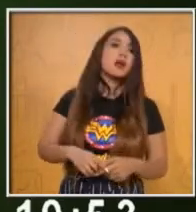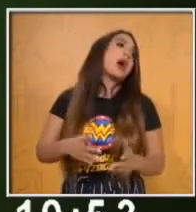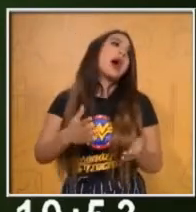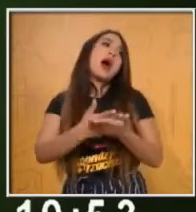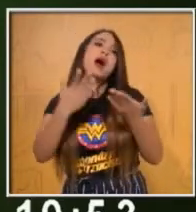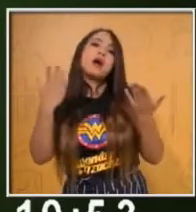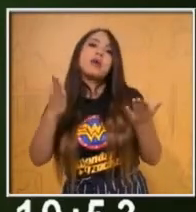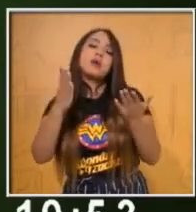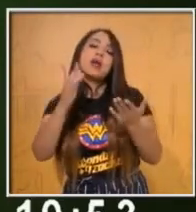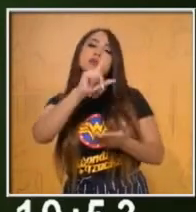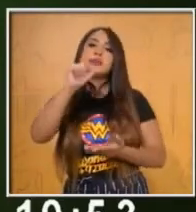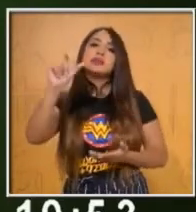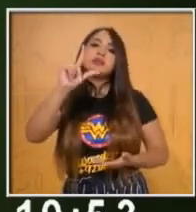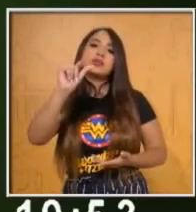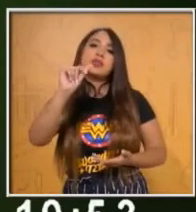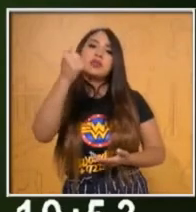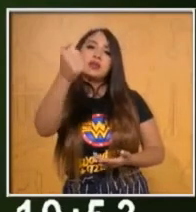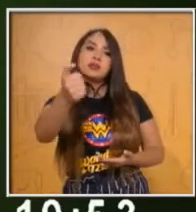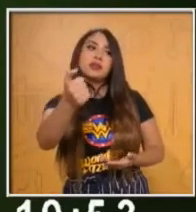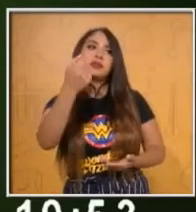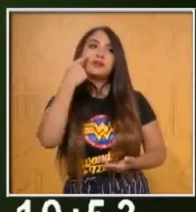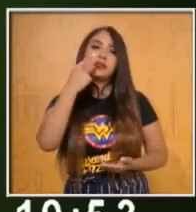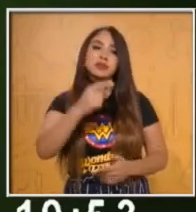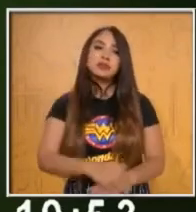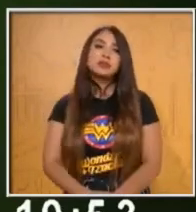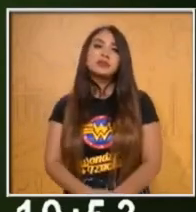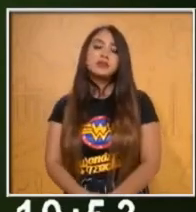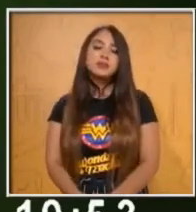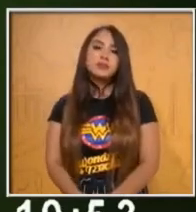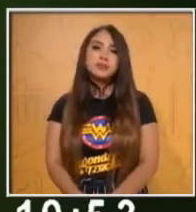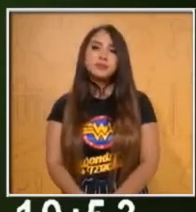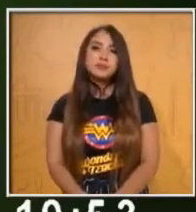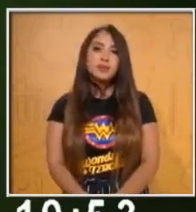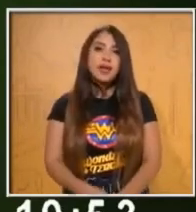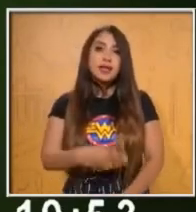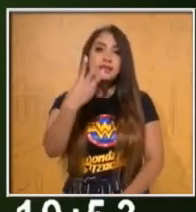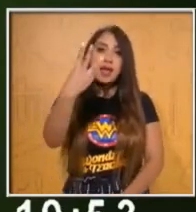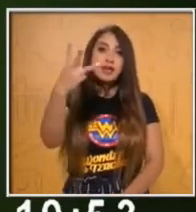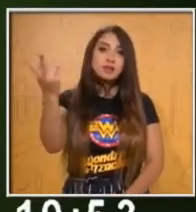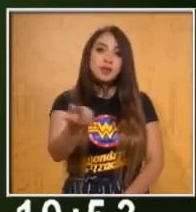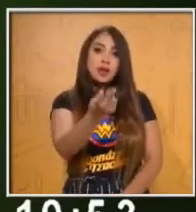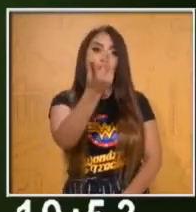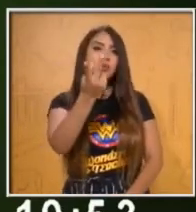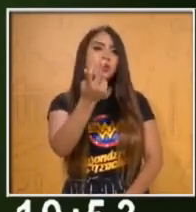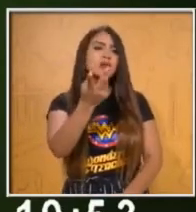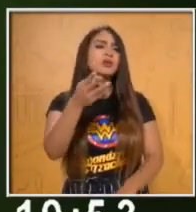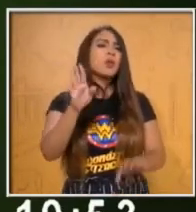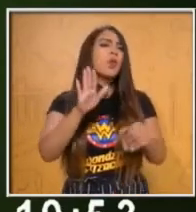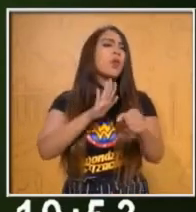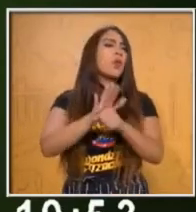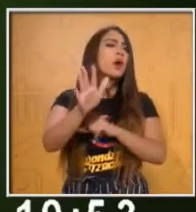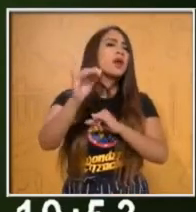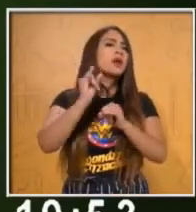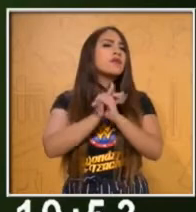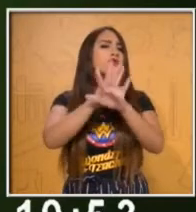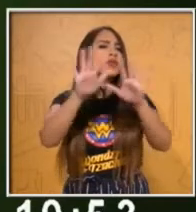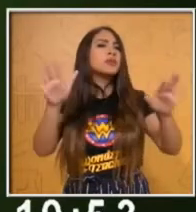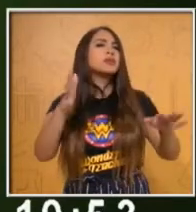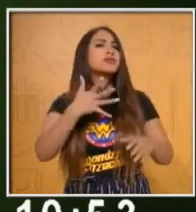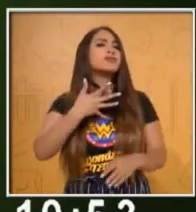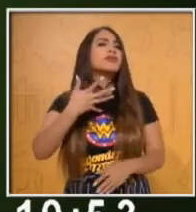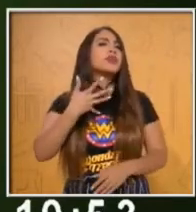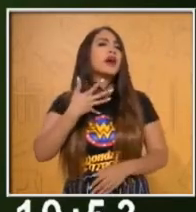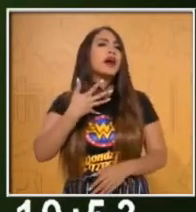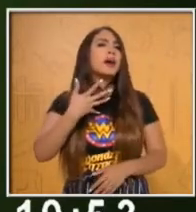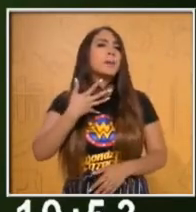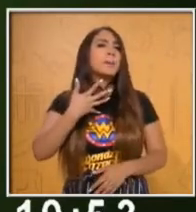la página 176. Ahí vienen 3 preguntas. ¿Qué tipo de información hay en ellas? O